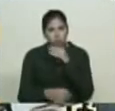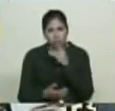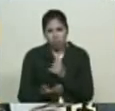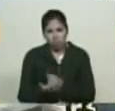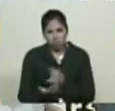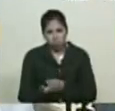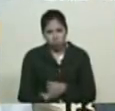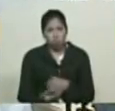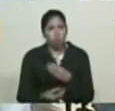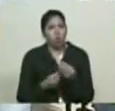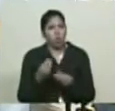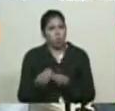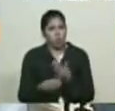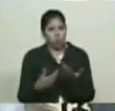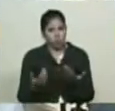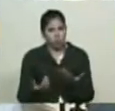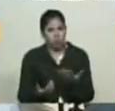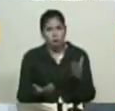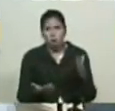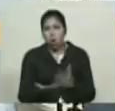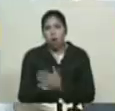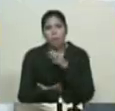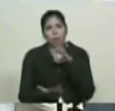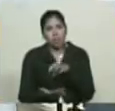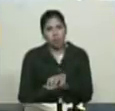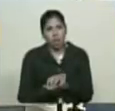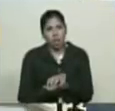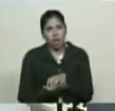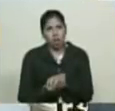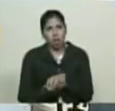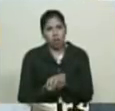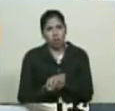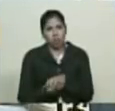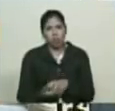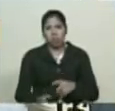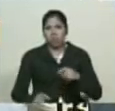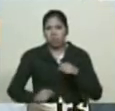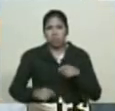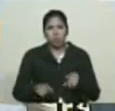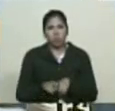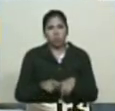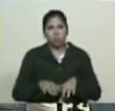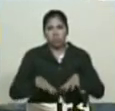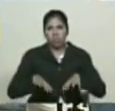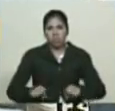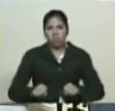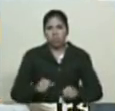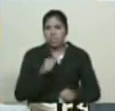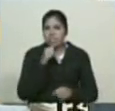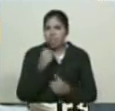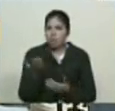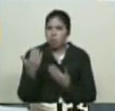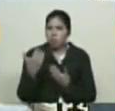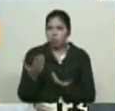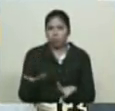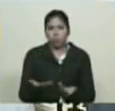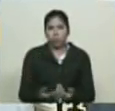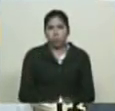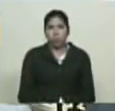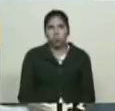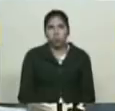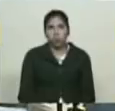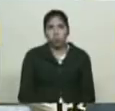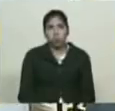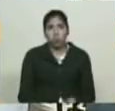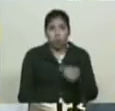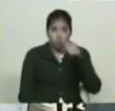¿Ah? ¿Van a dar un golpe de Estado y van a tomar el poder por la fuerza? ¿Con el apoyo de quién? ¿Del pueblo?